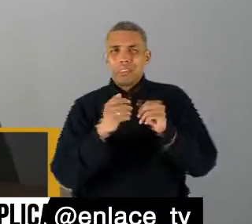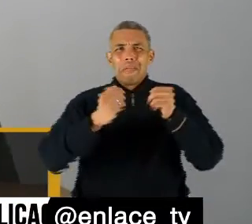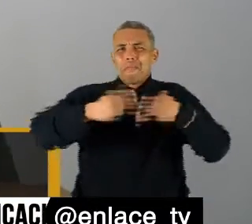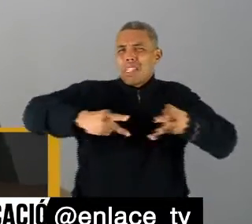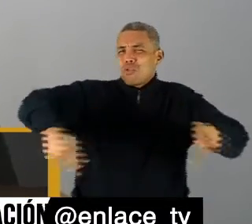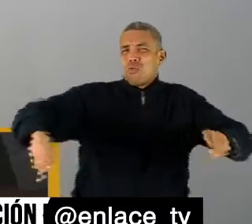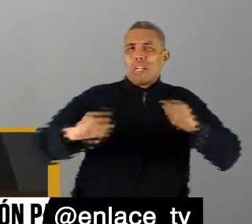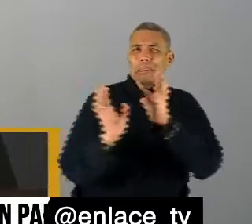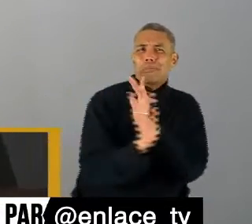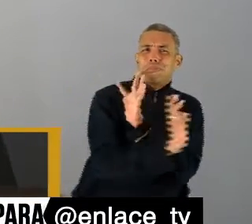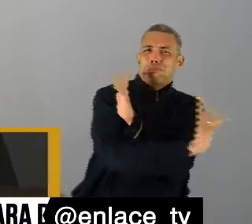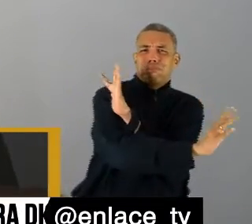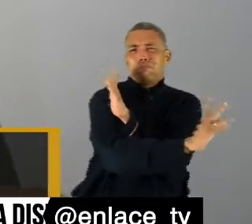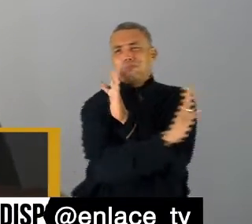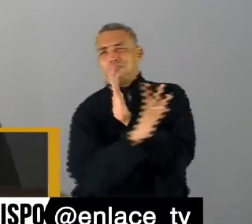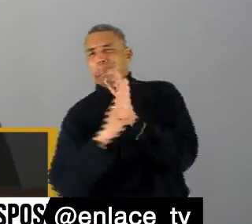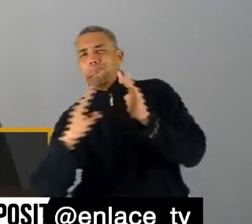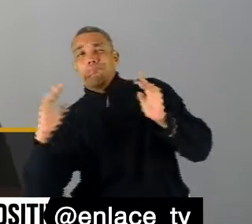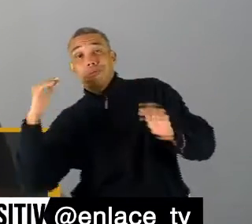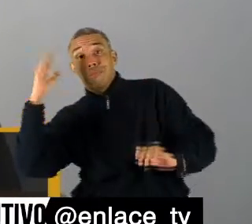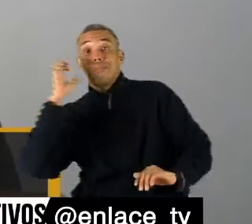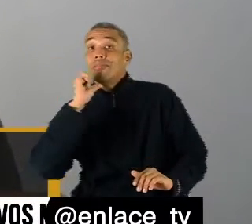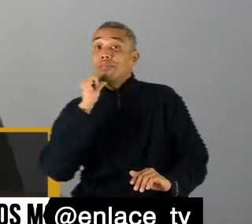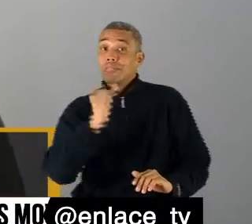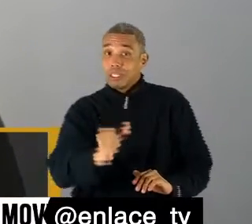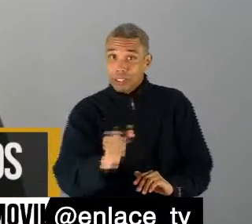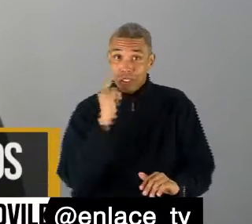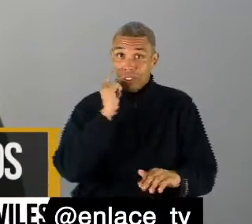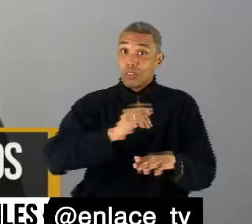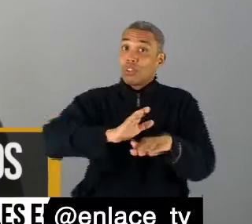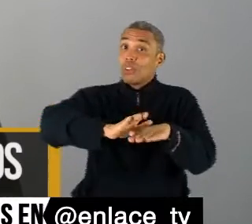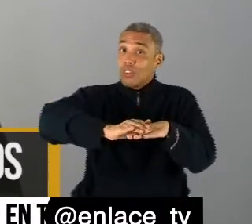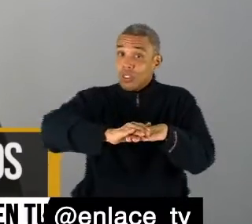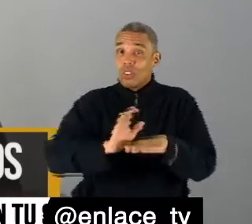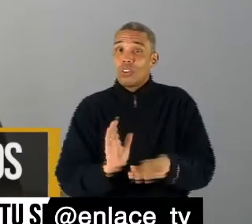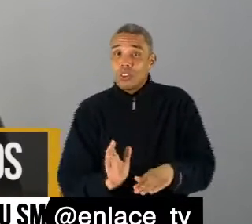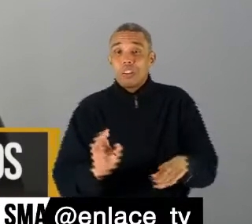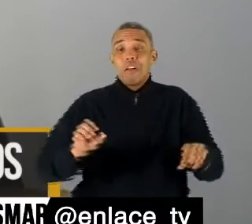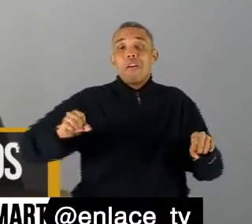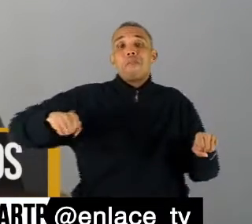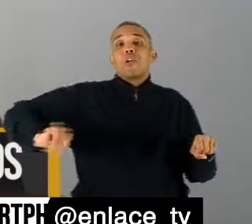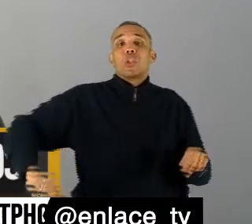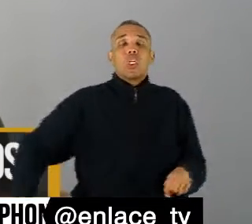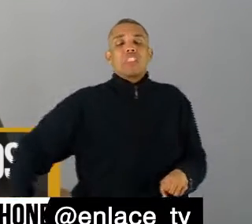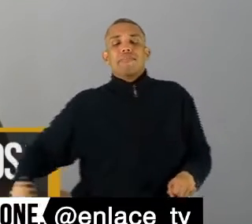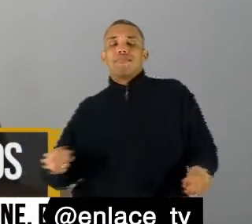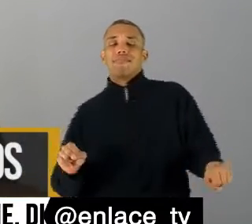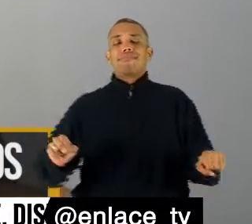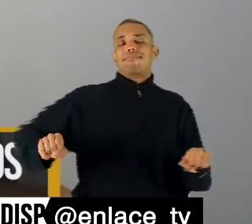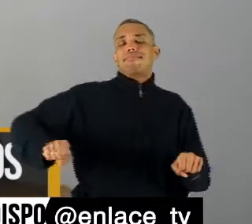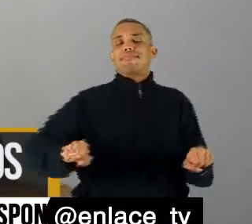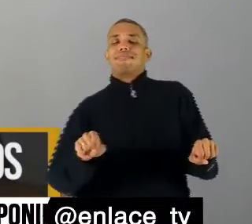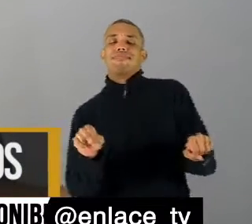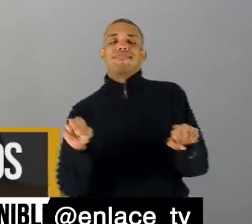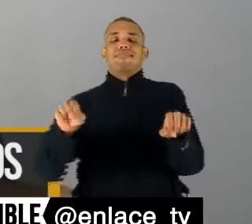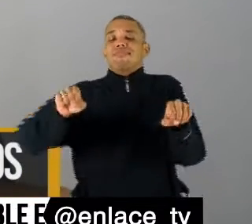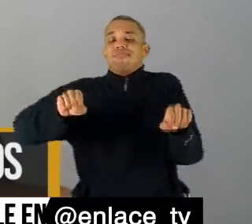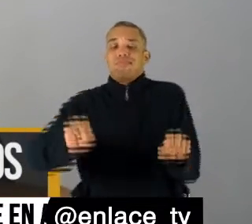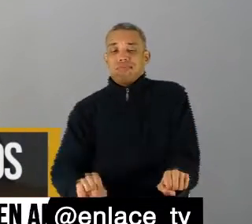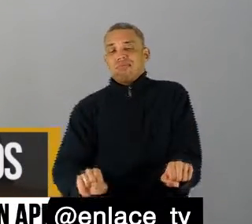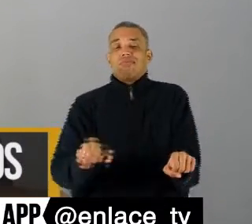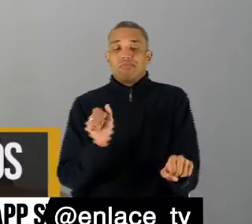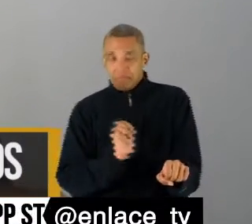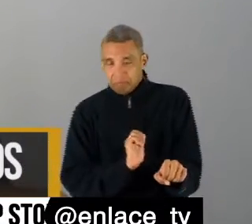en motocicletas. Hemos encontrado cómo las personas dejan estos elementos, estos vehículos, estos medios de transporte, los